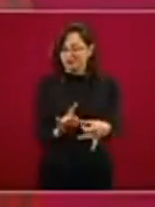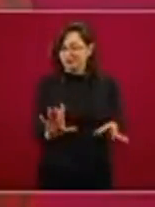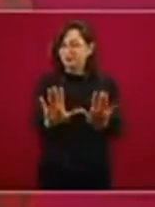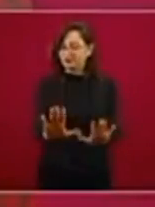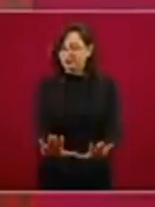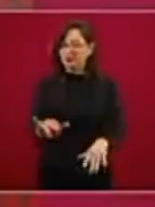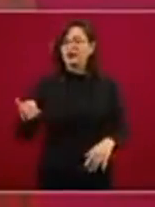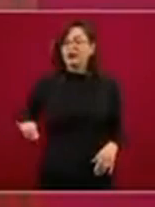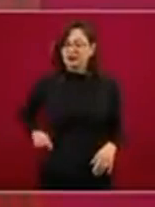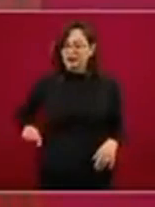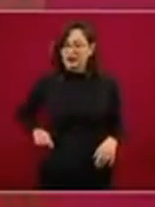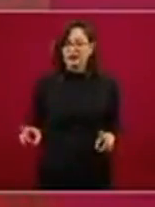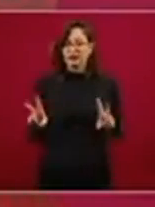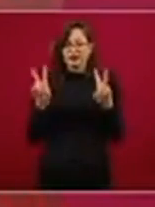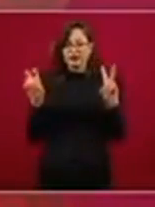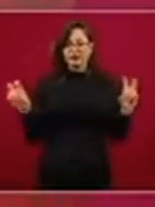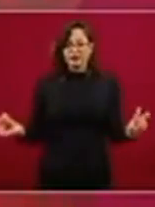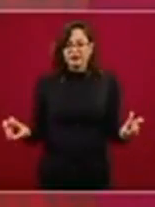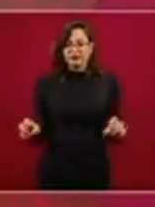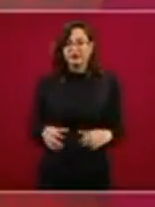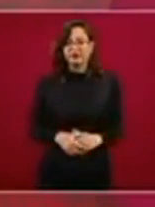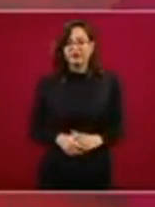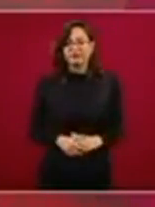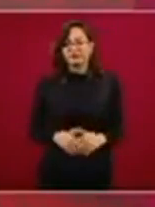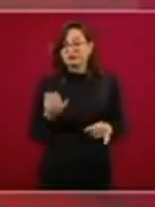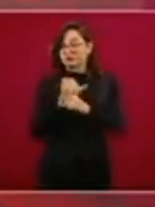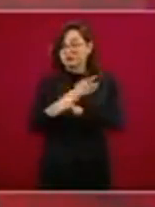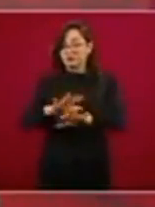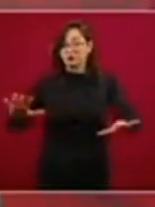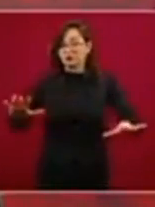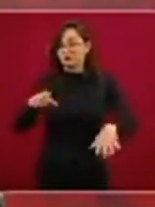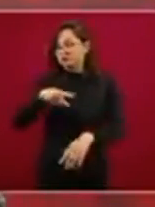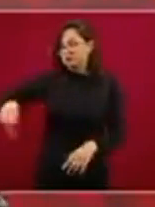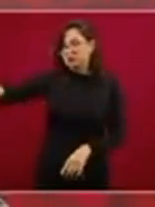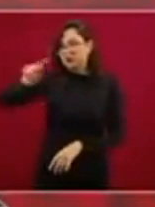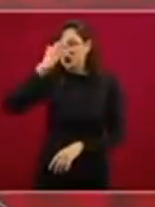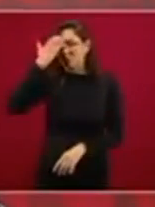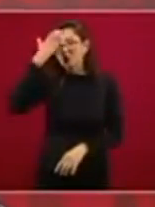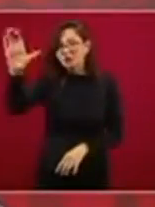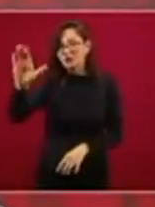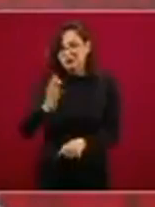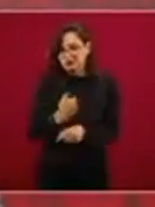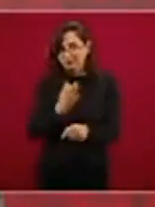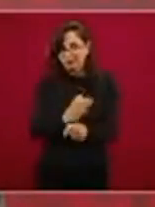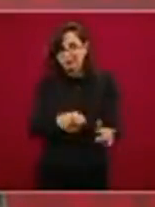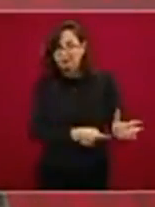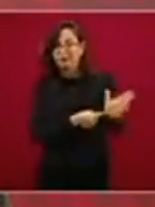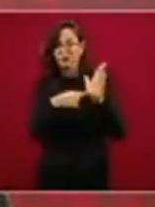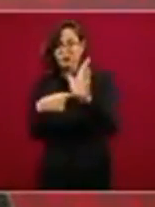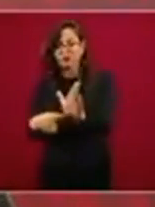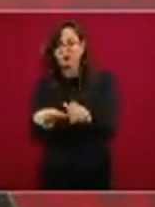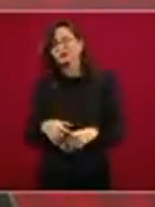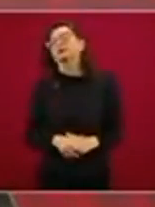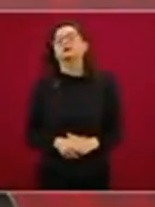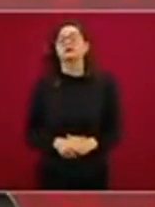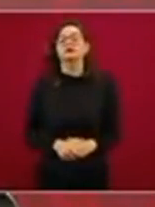es interesante esto. Yo creo que no se conocía el procedimiento. Entonces,